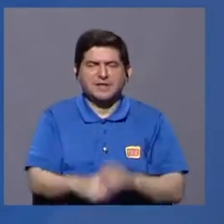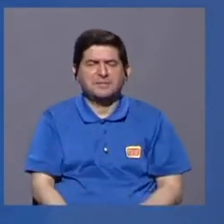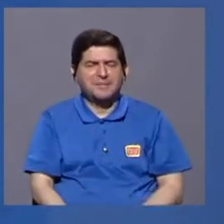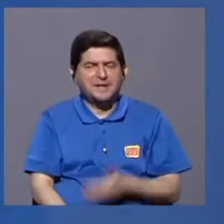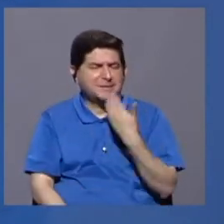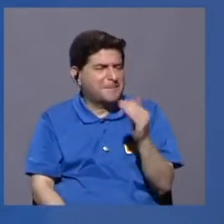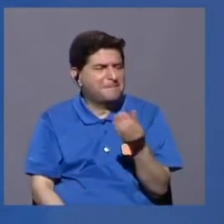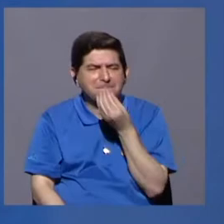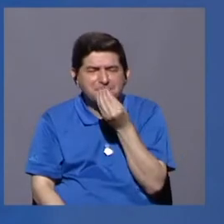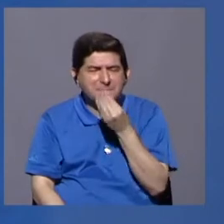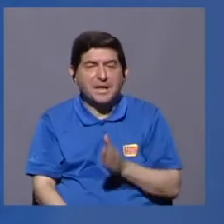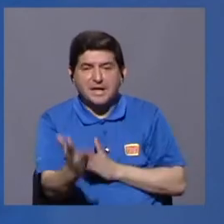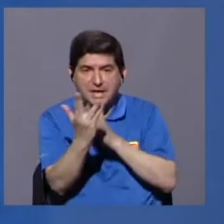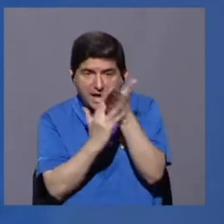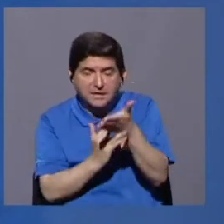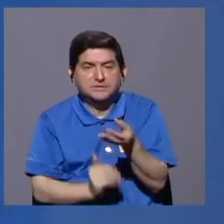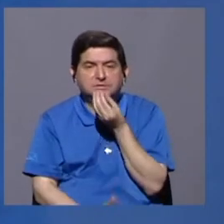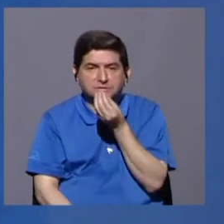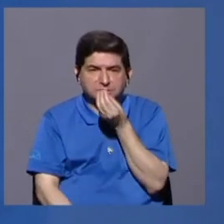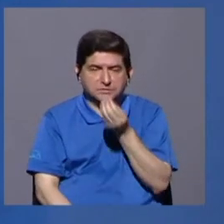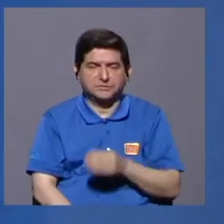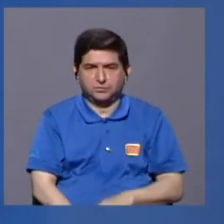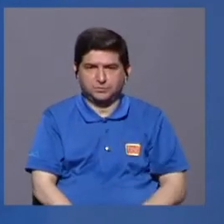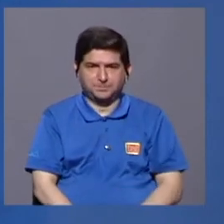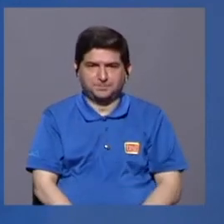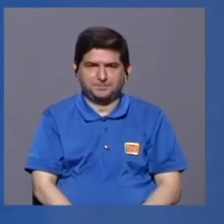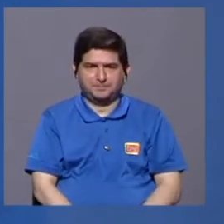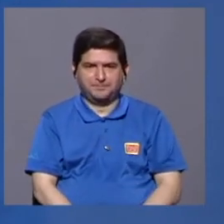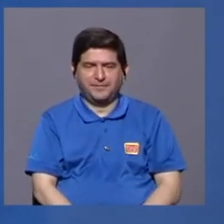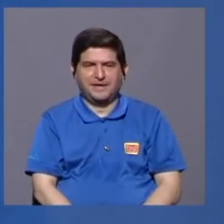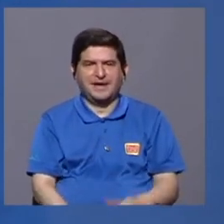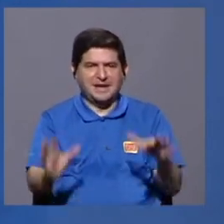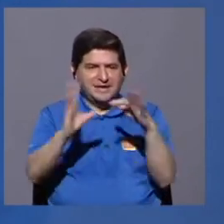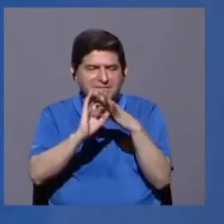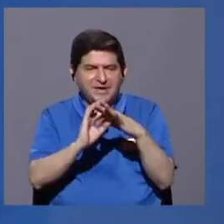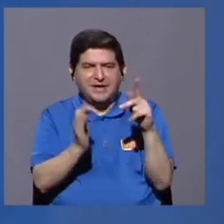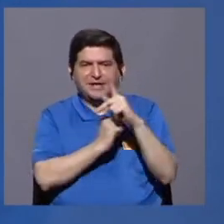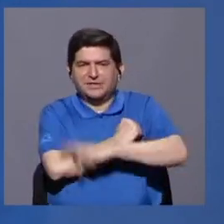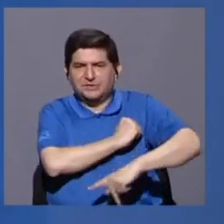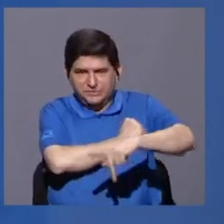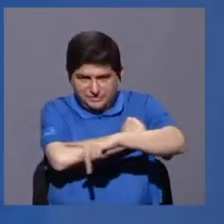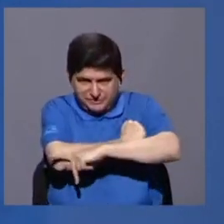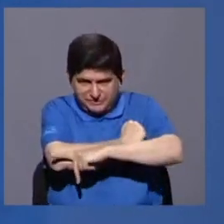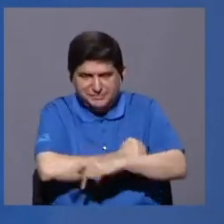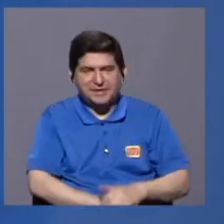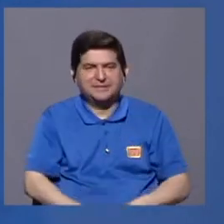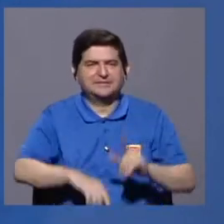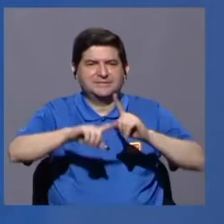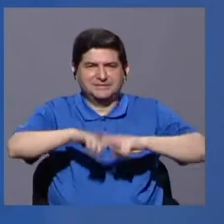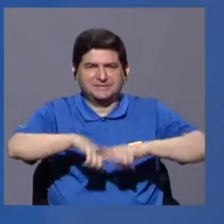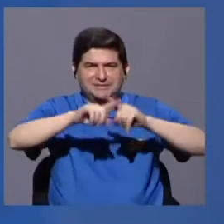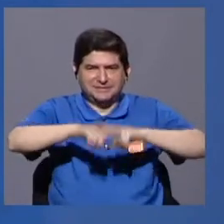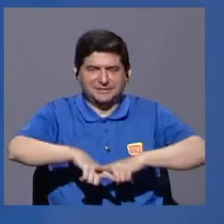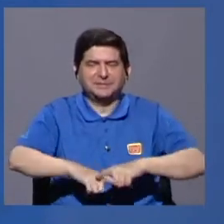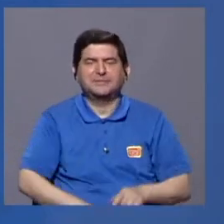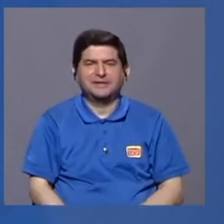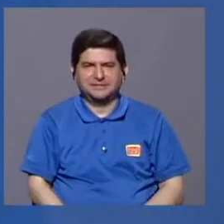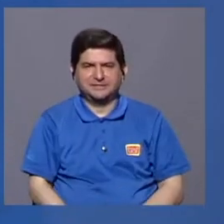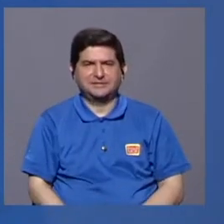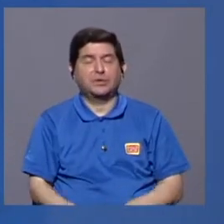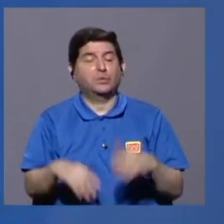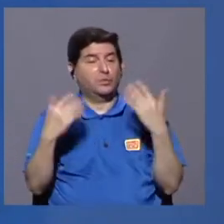desnutrición, el acceso a los alimentos. Con respecto al país, el país depende enormemente